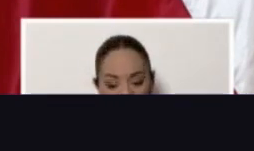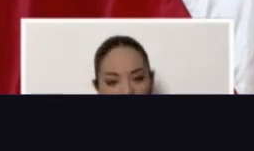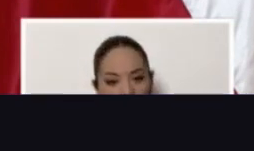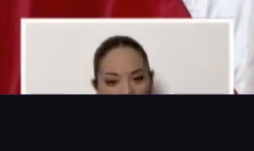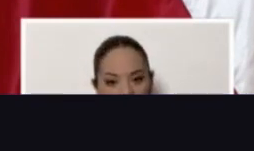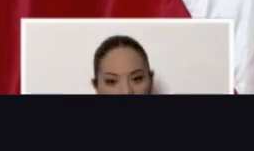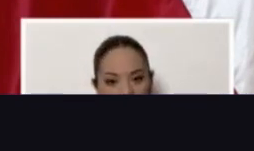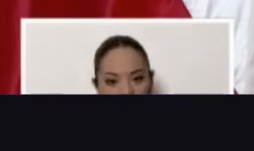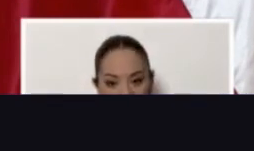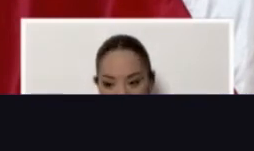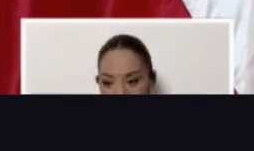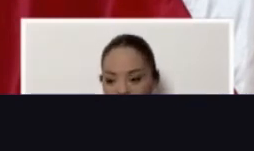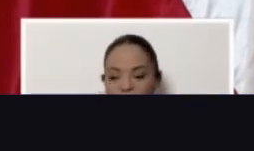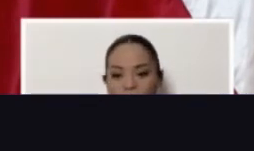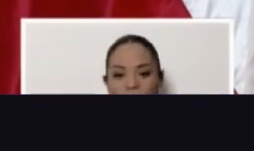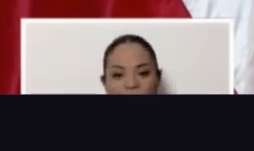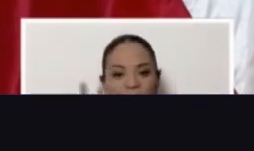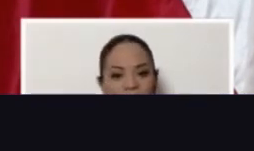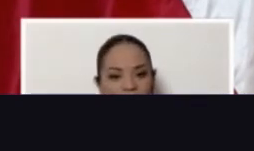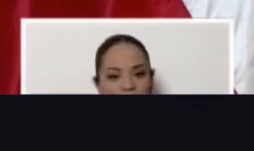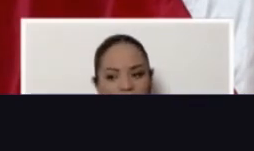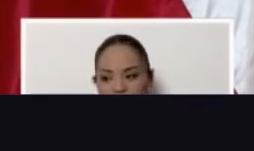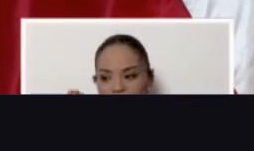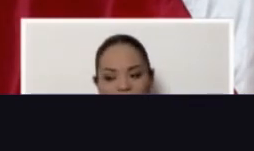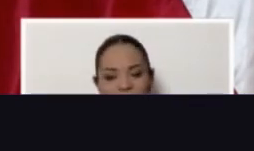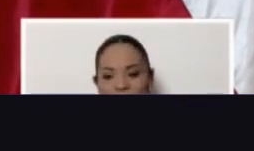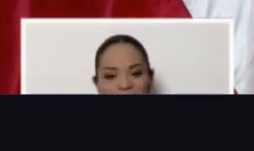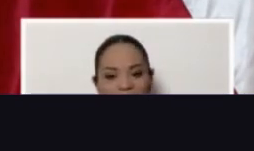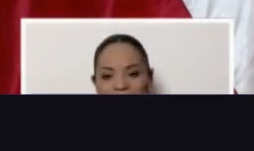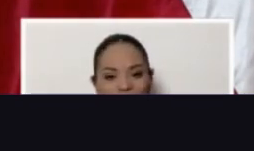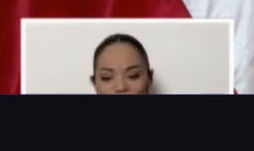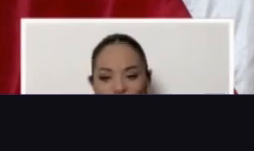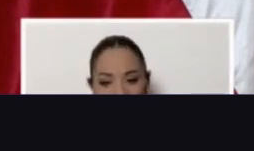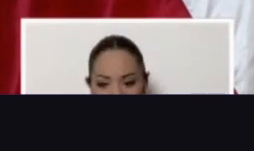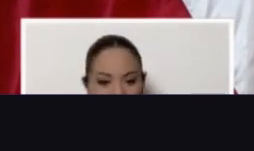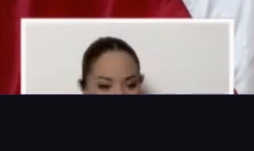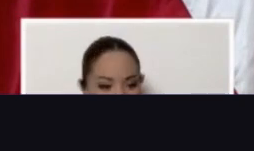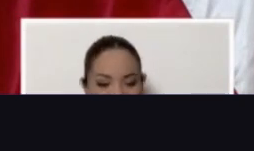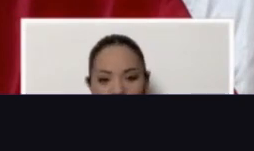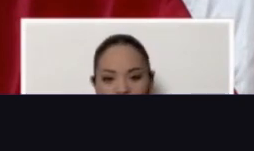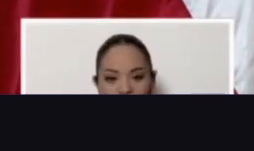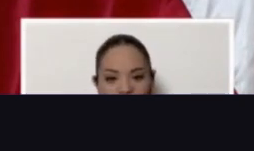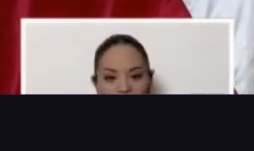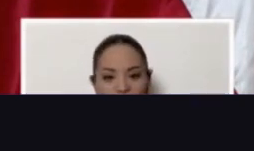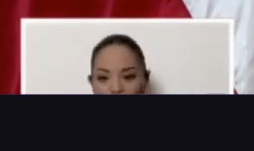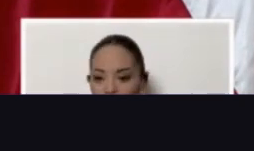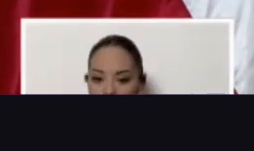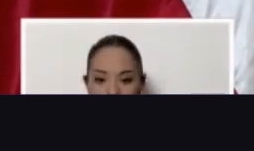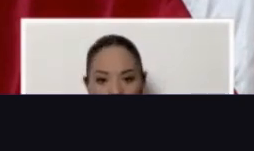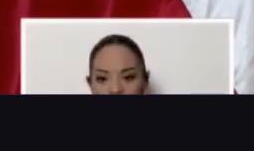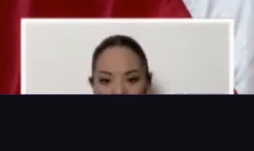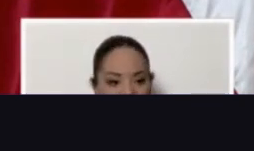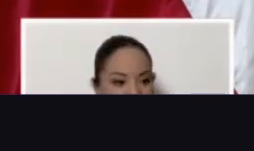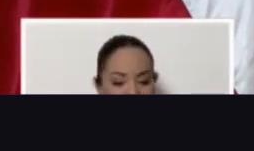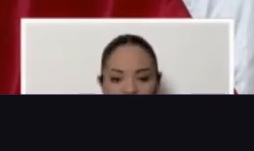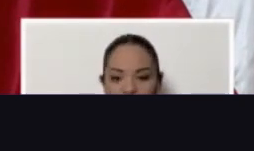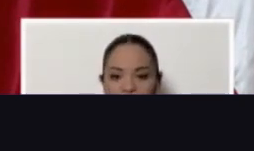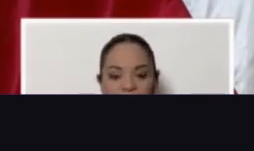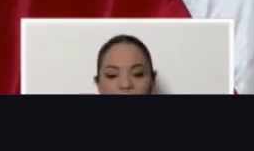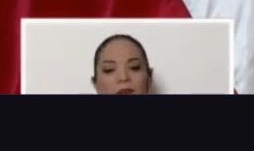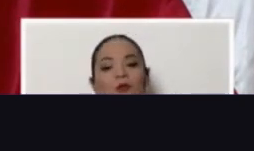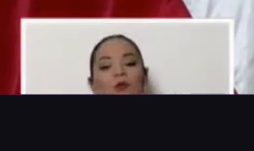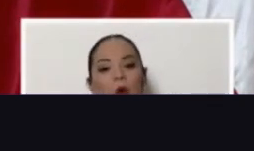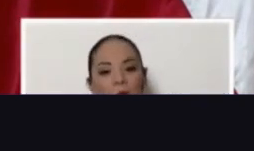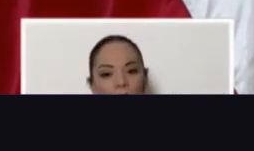XXI acceso en carretera a sus comunidades, donde no se pueden vigilar las